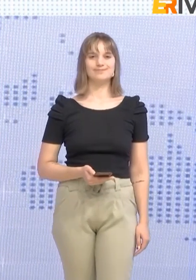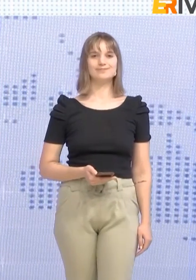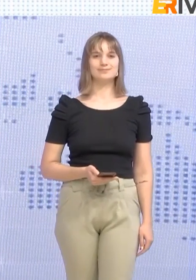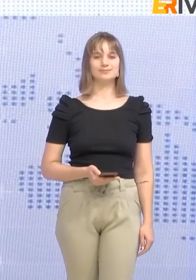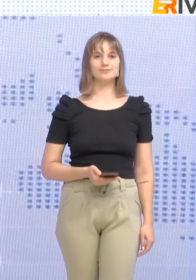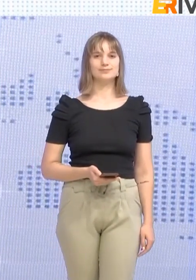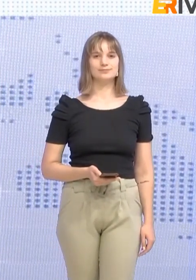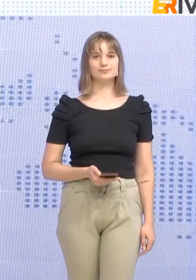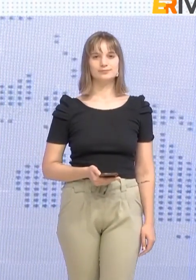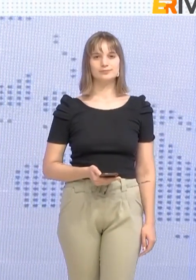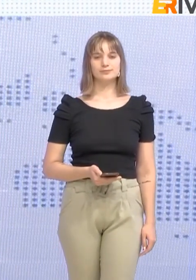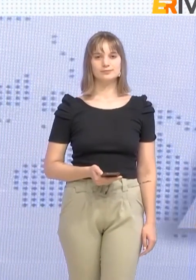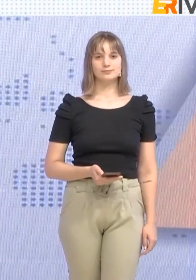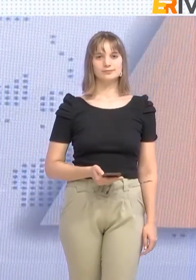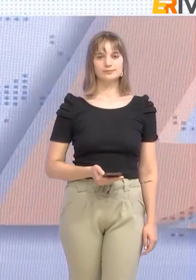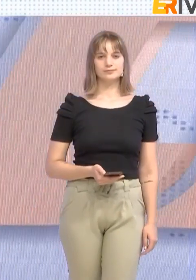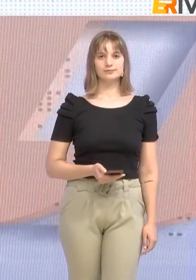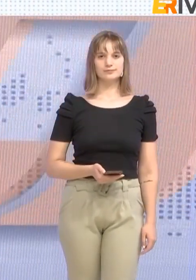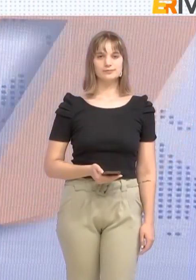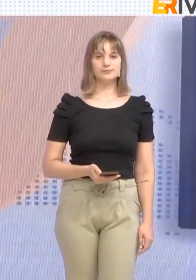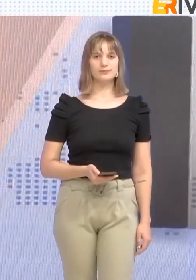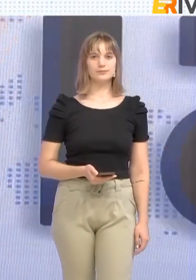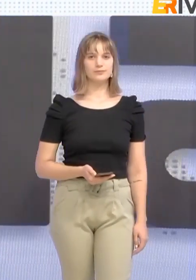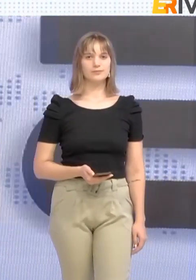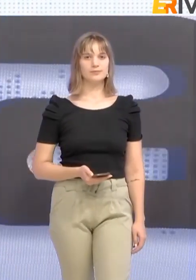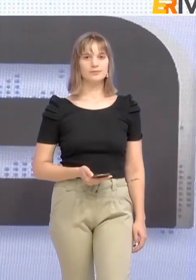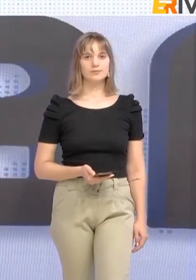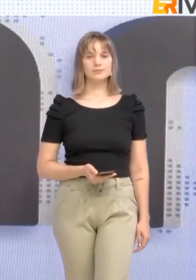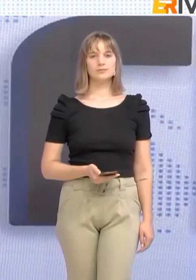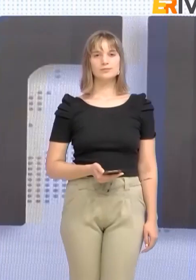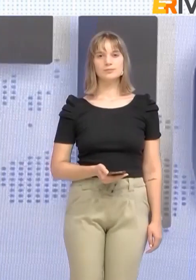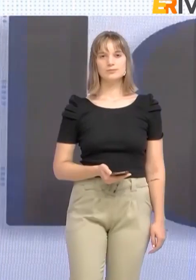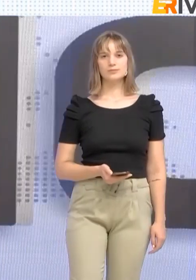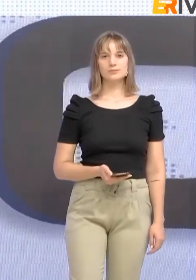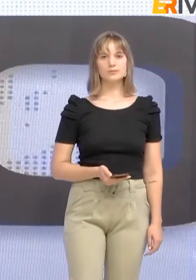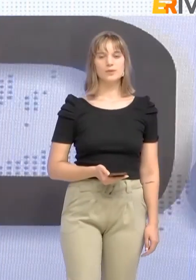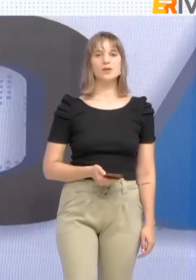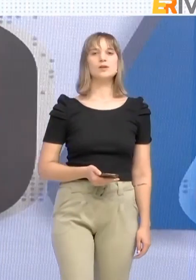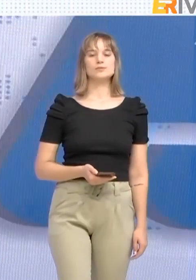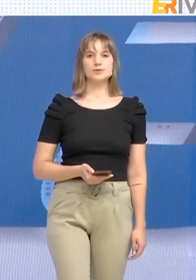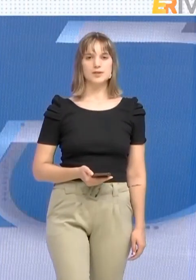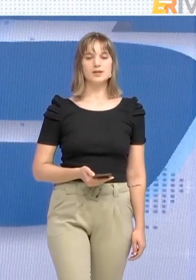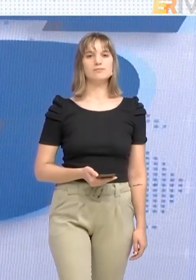otra plataforma o advierto alguna anomalía, hago la denuncia policial,